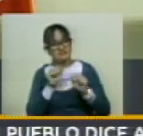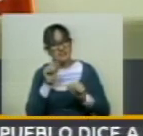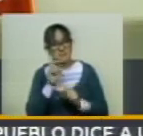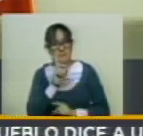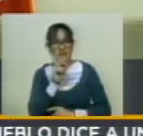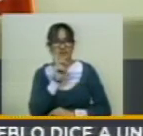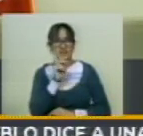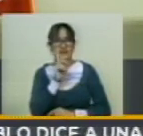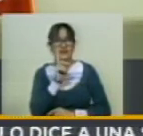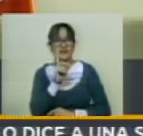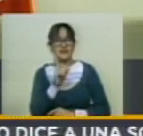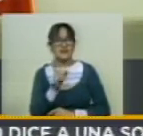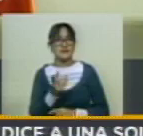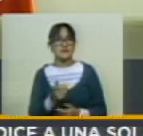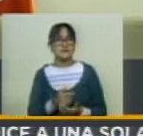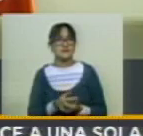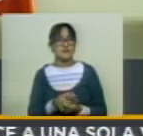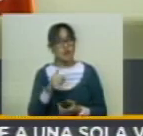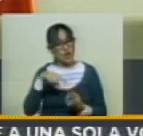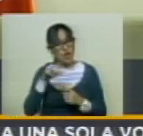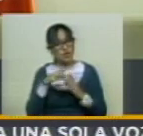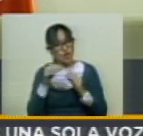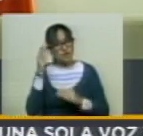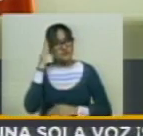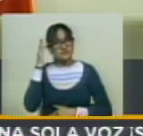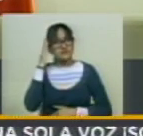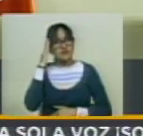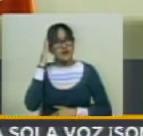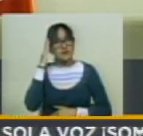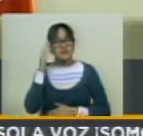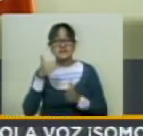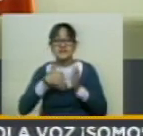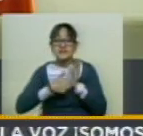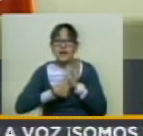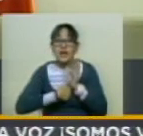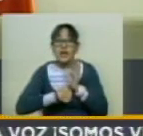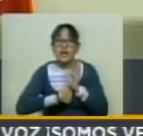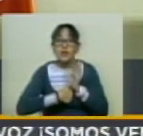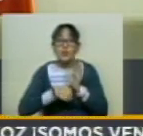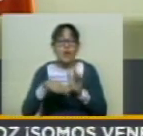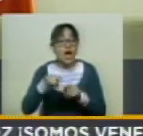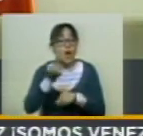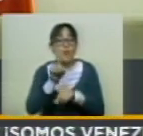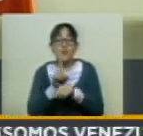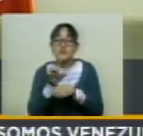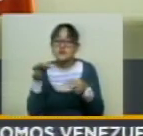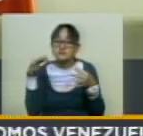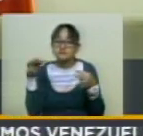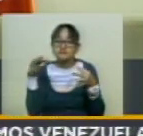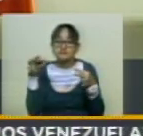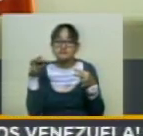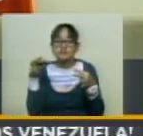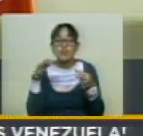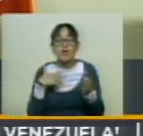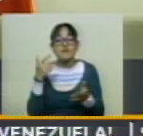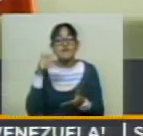pueda ser de esa manera cuando todo el mundo sabe que la cédula de identidad es el único documento